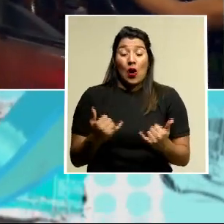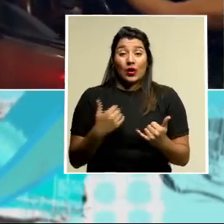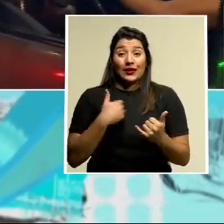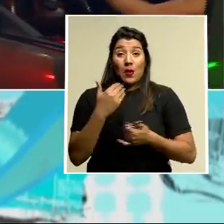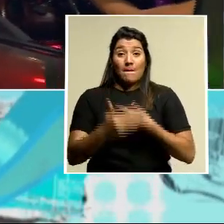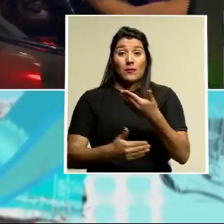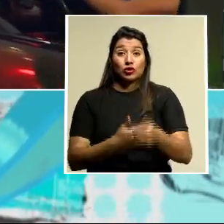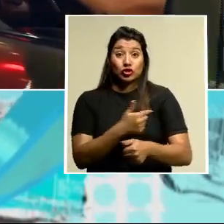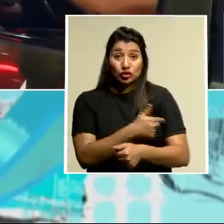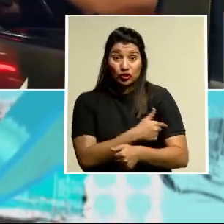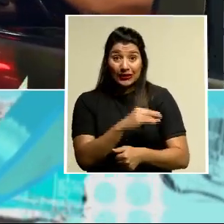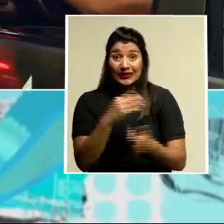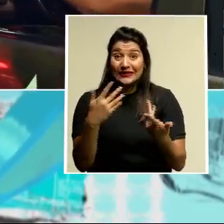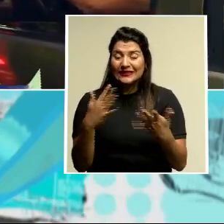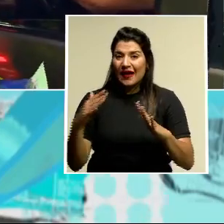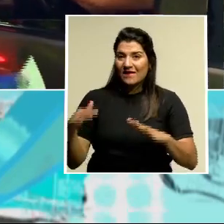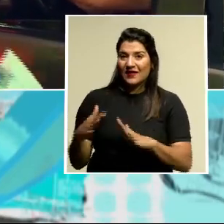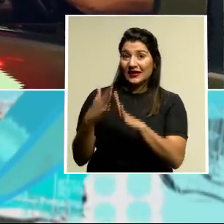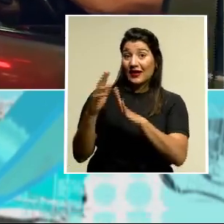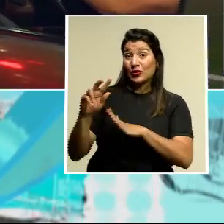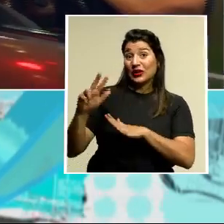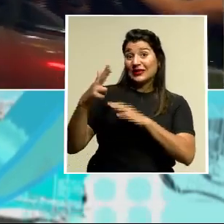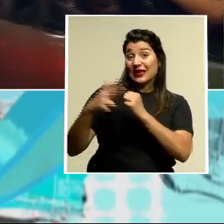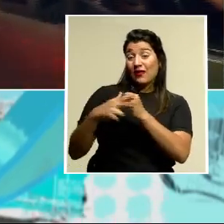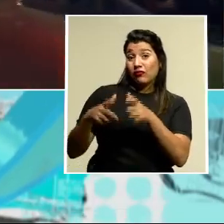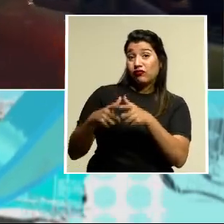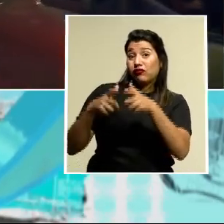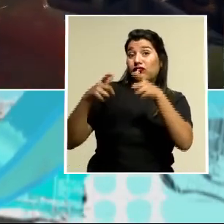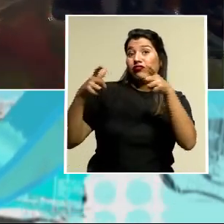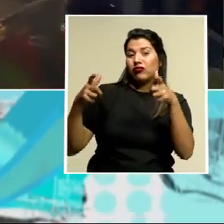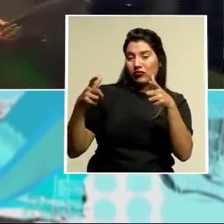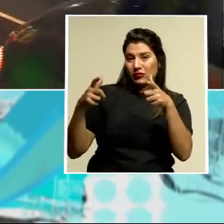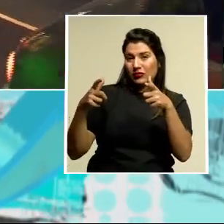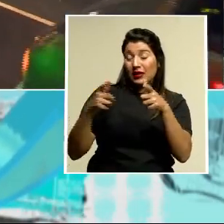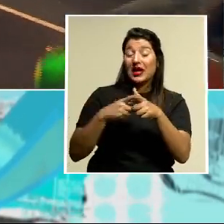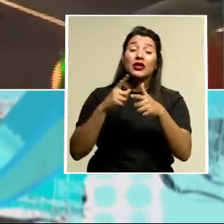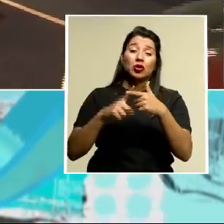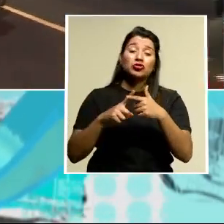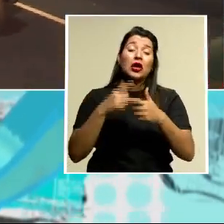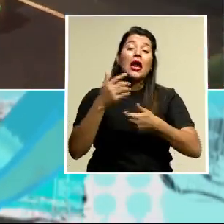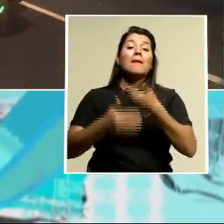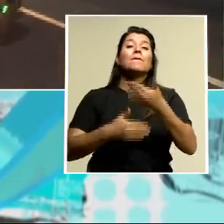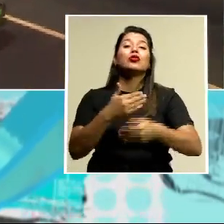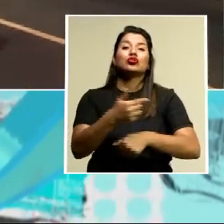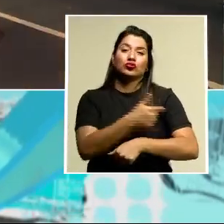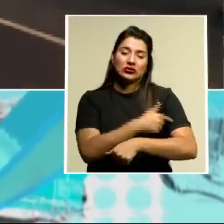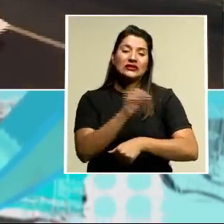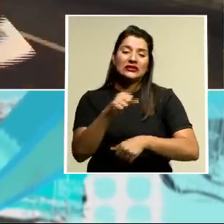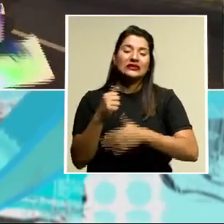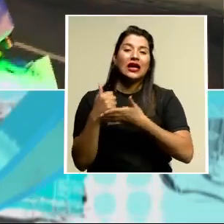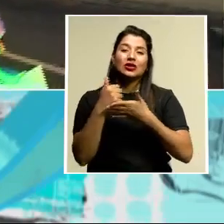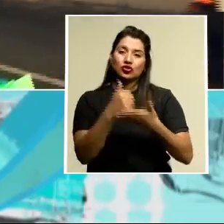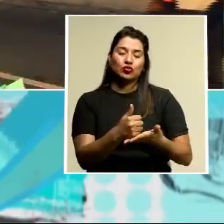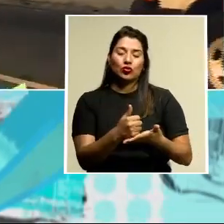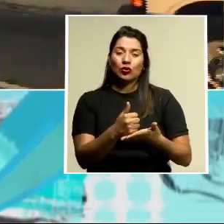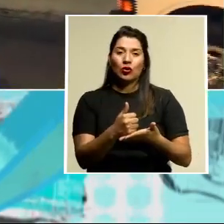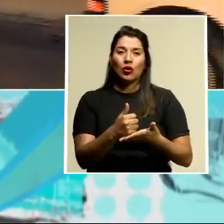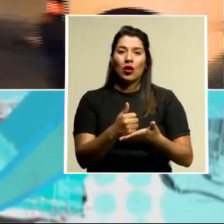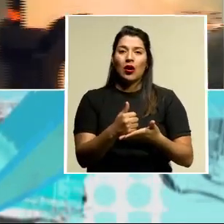se continúen estas restricciones o que del todo se levanten. Sí, es natural que en el momento en que